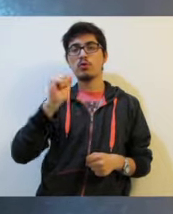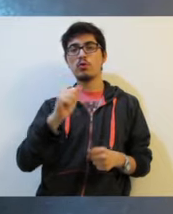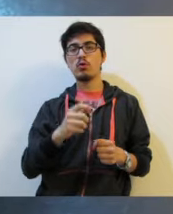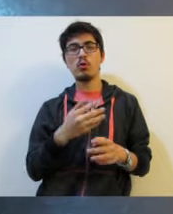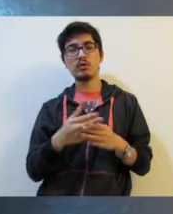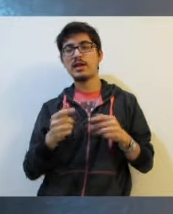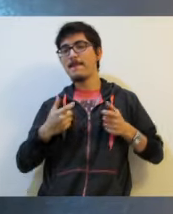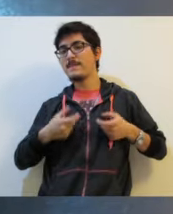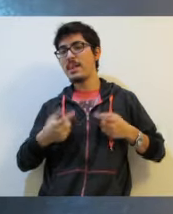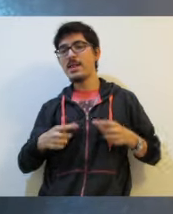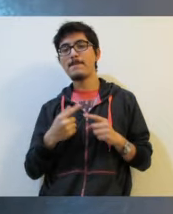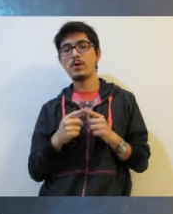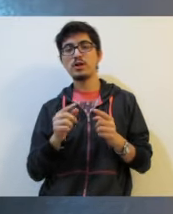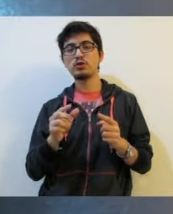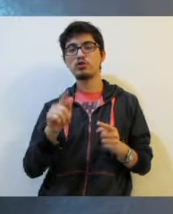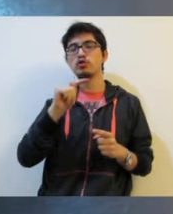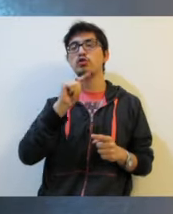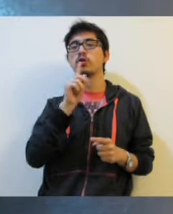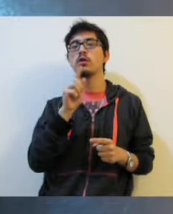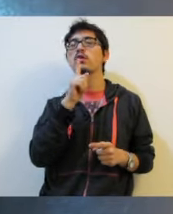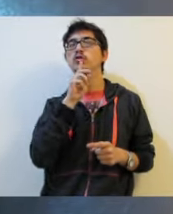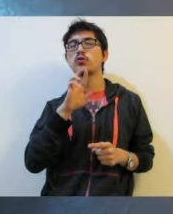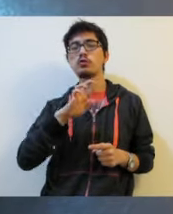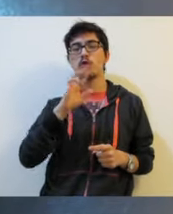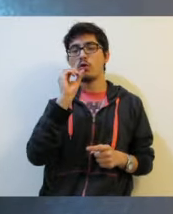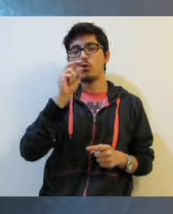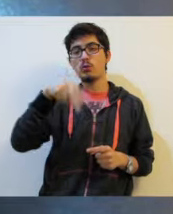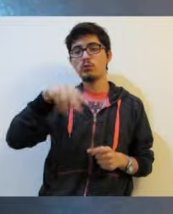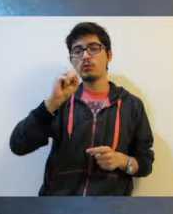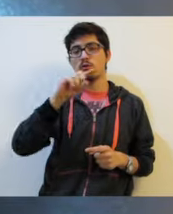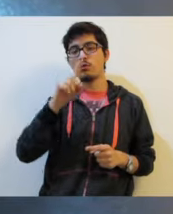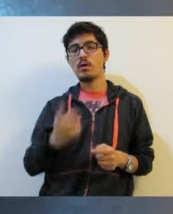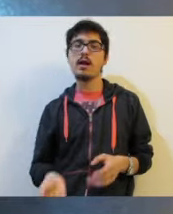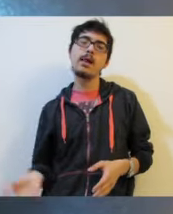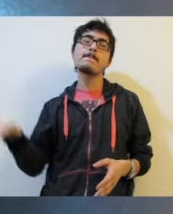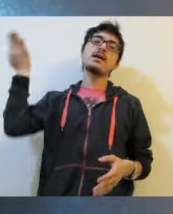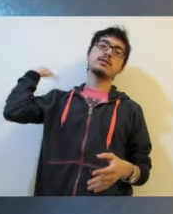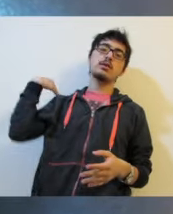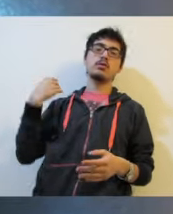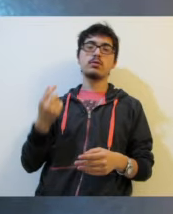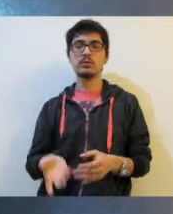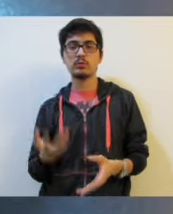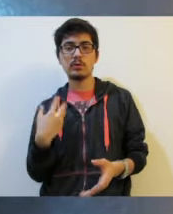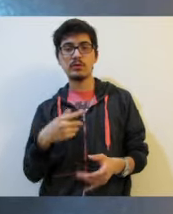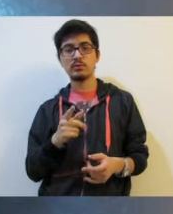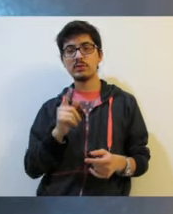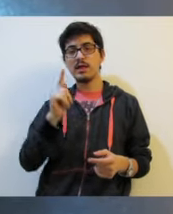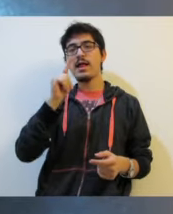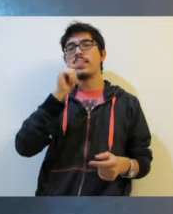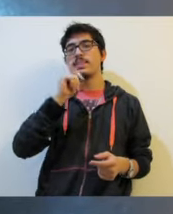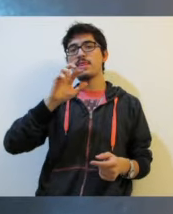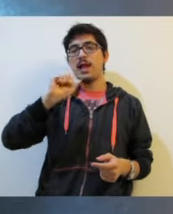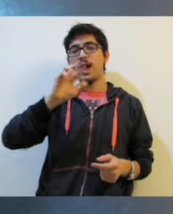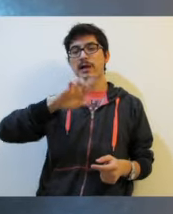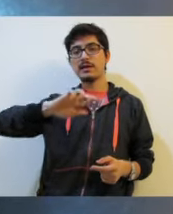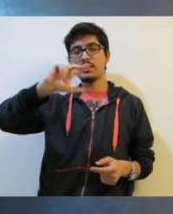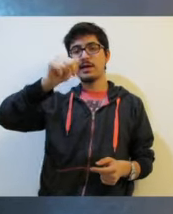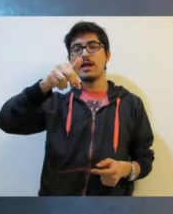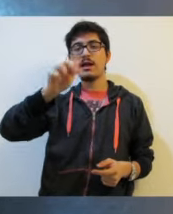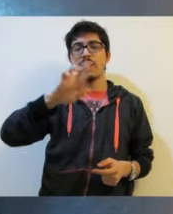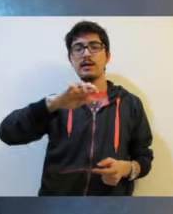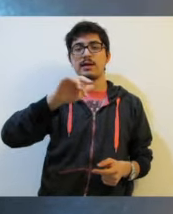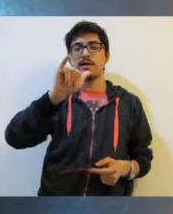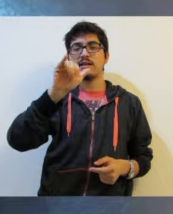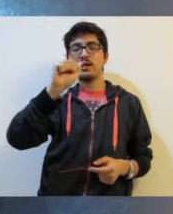por el trono. Y en base a eso, obviamente, existió en el pasado una dinastía que era los Targaryen, que era una